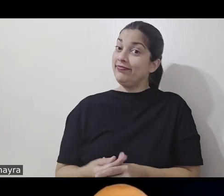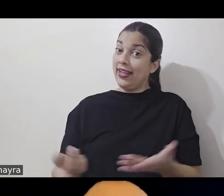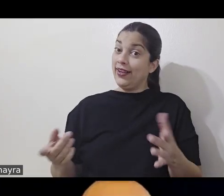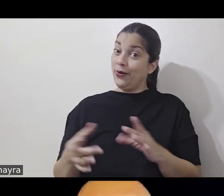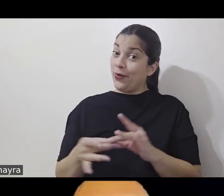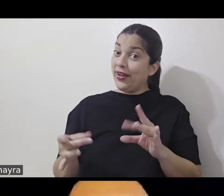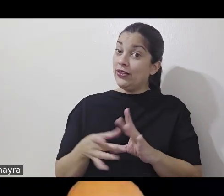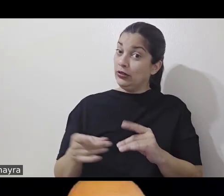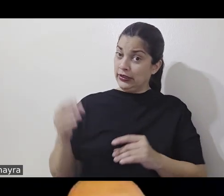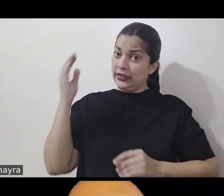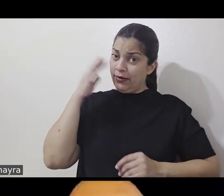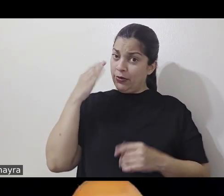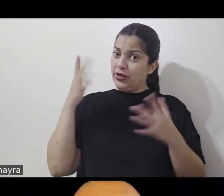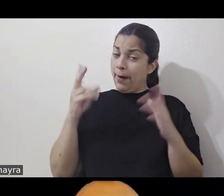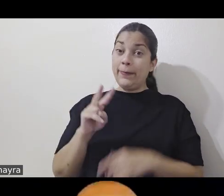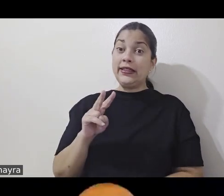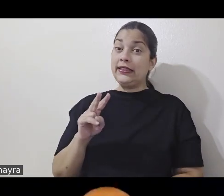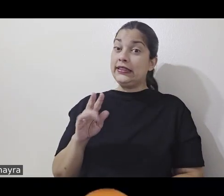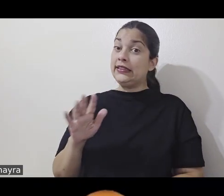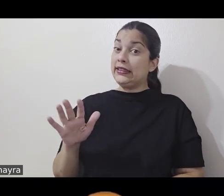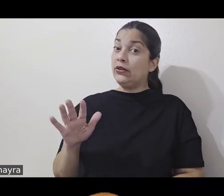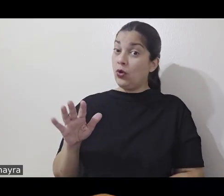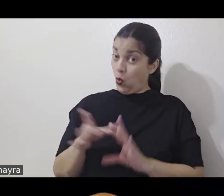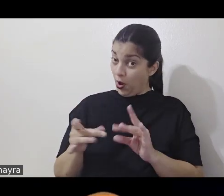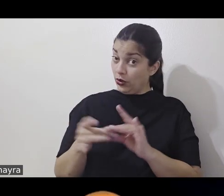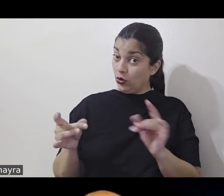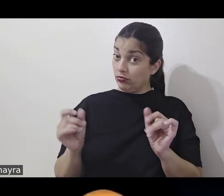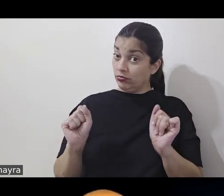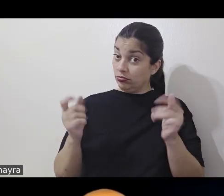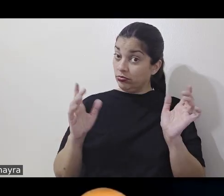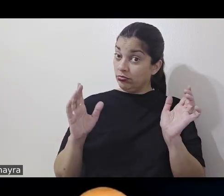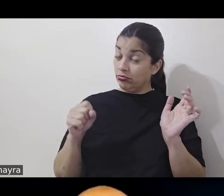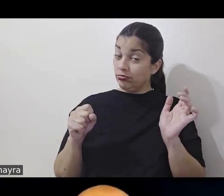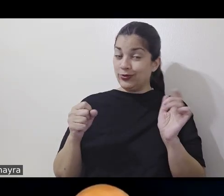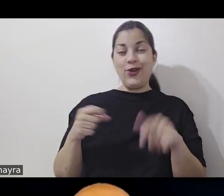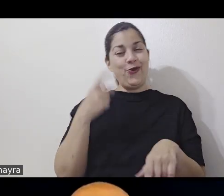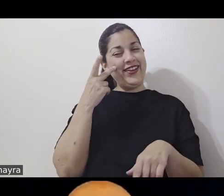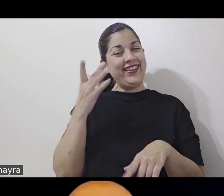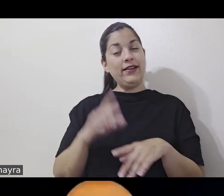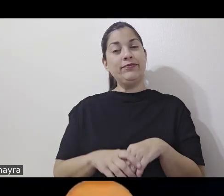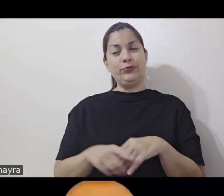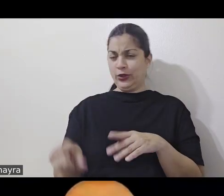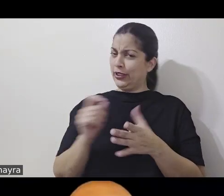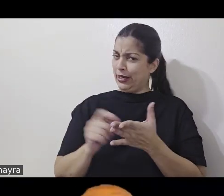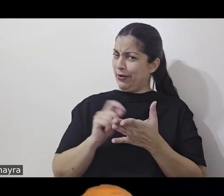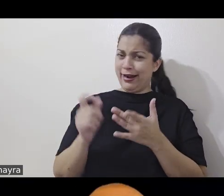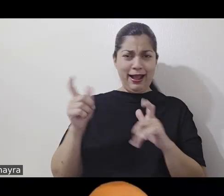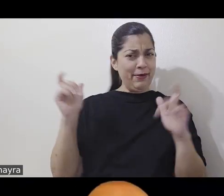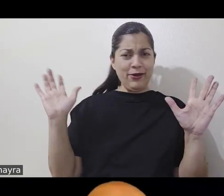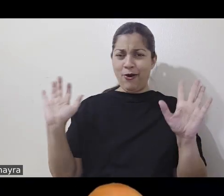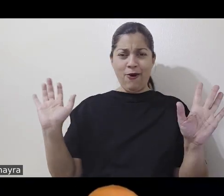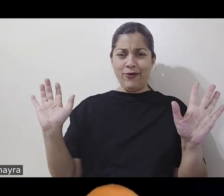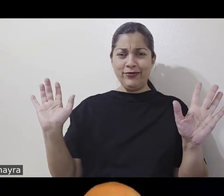Cuentos. Y ya sabemos que son 25 cuentos. Que no eso no se escribe rápido.